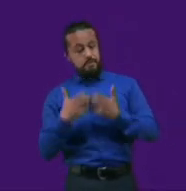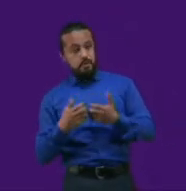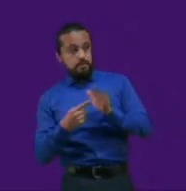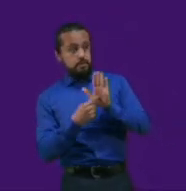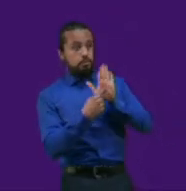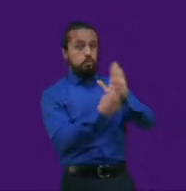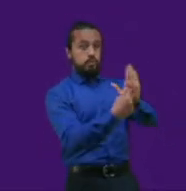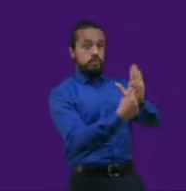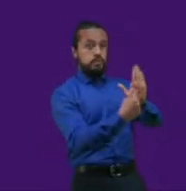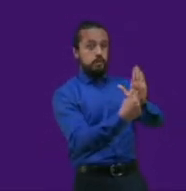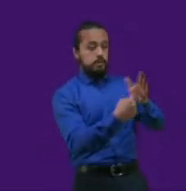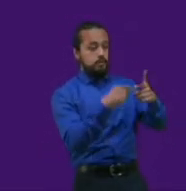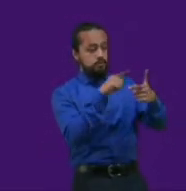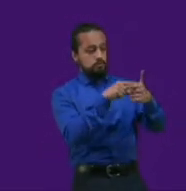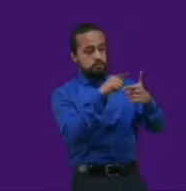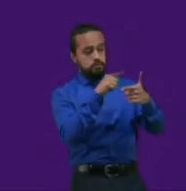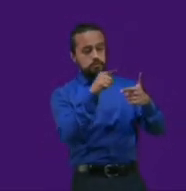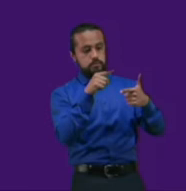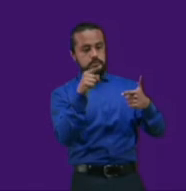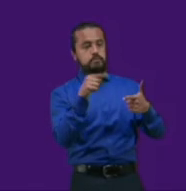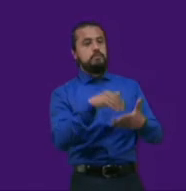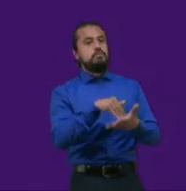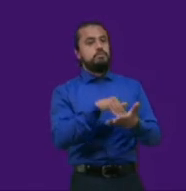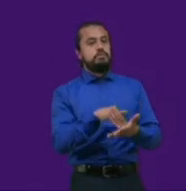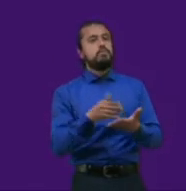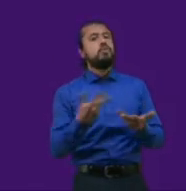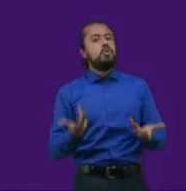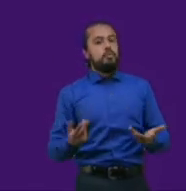curva tiene un cimiento real?